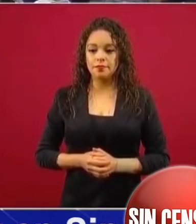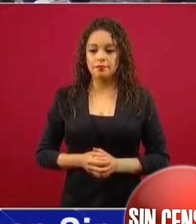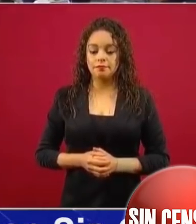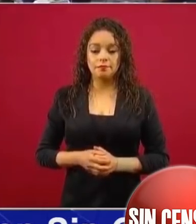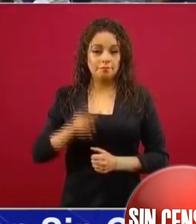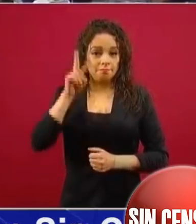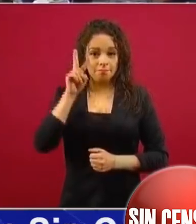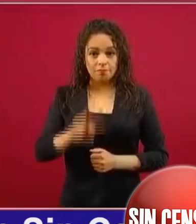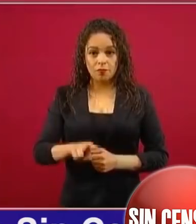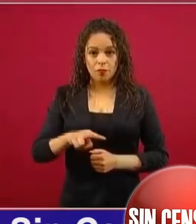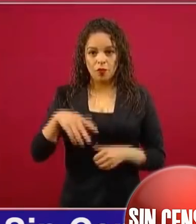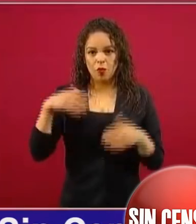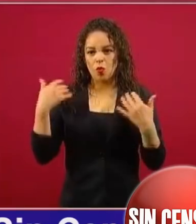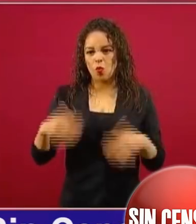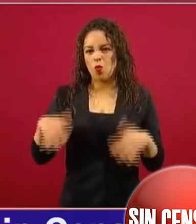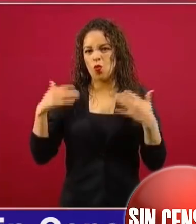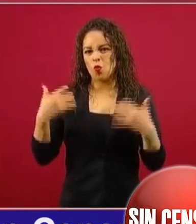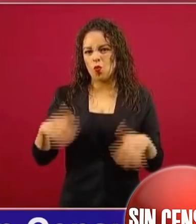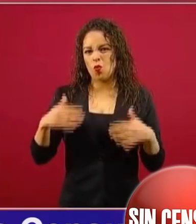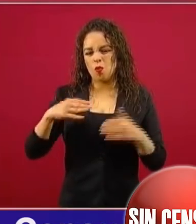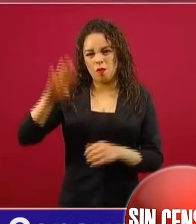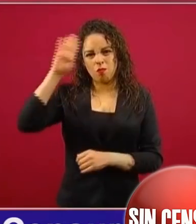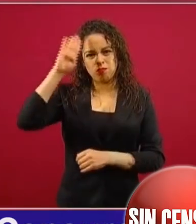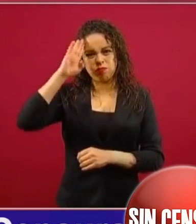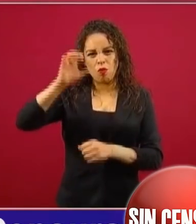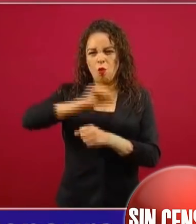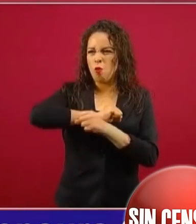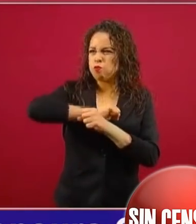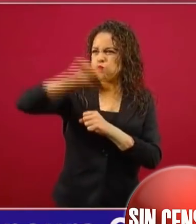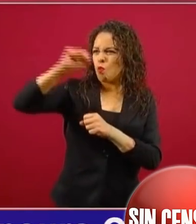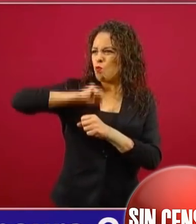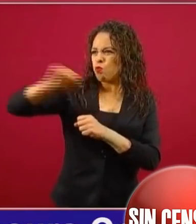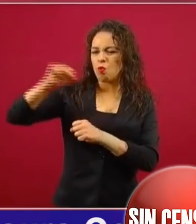un bombardeo de mentiras,